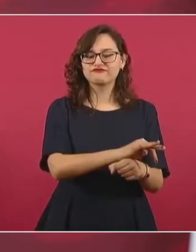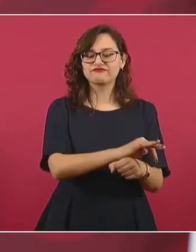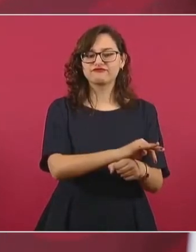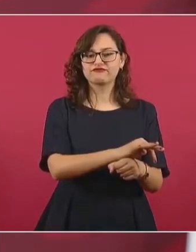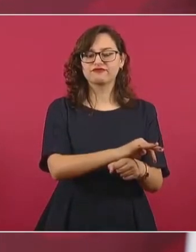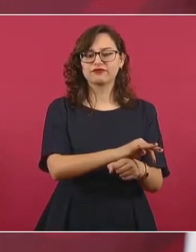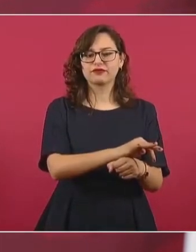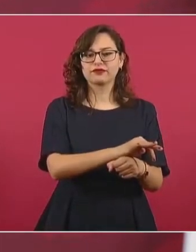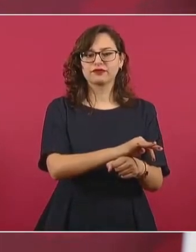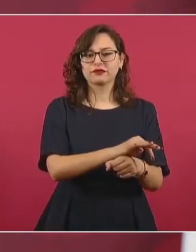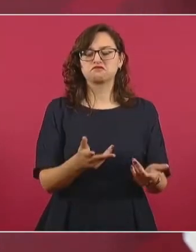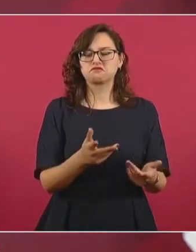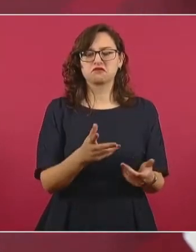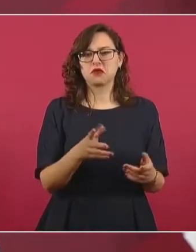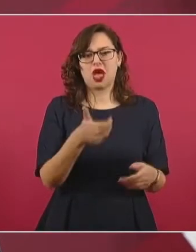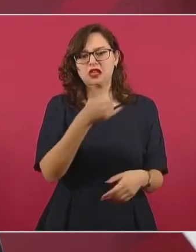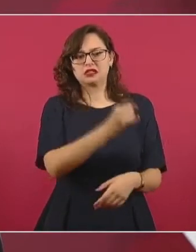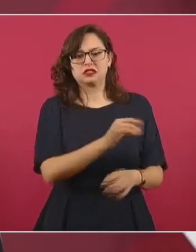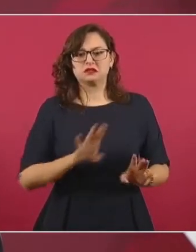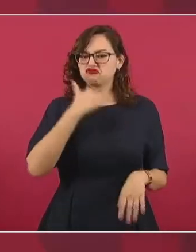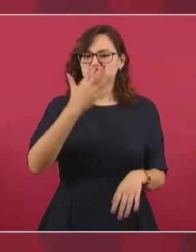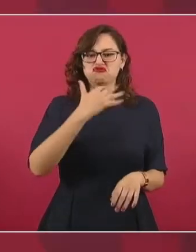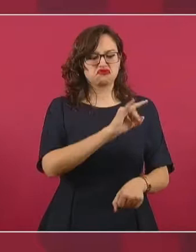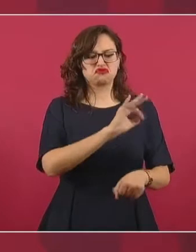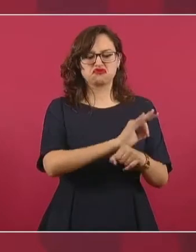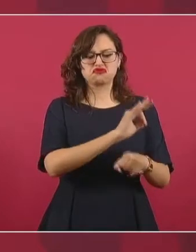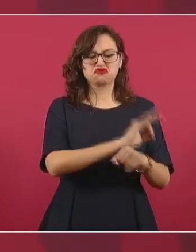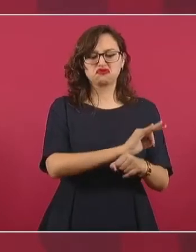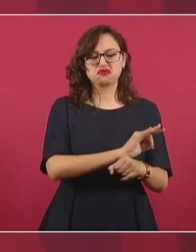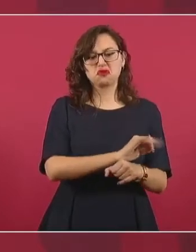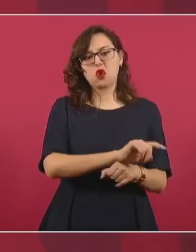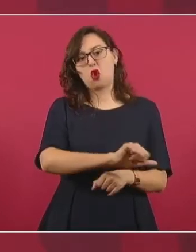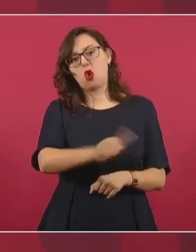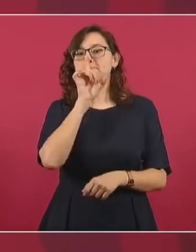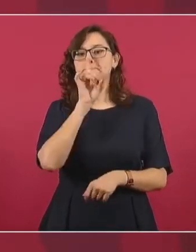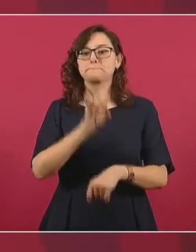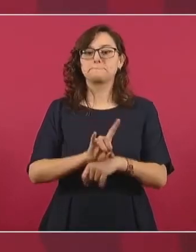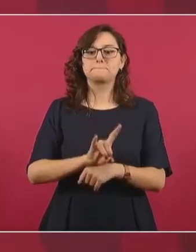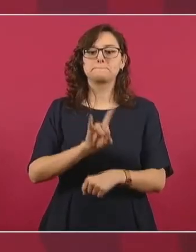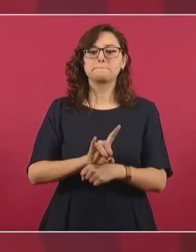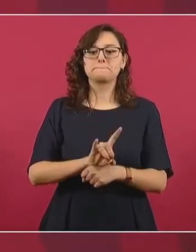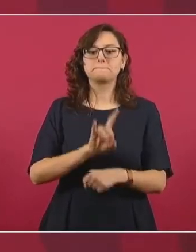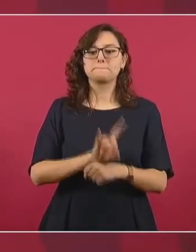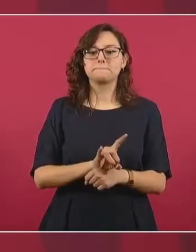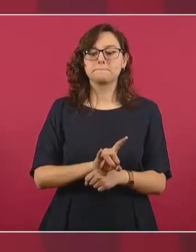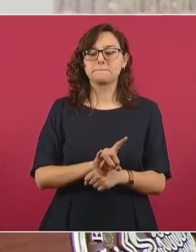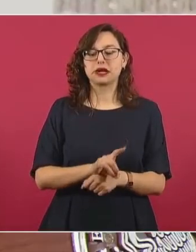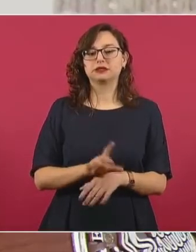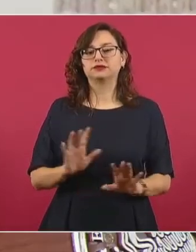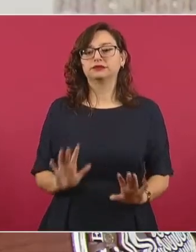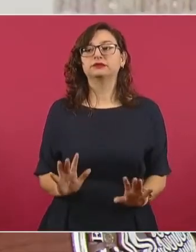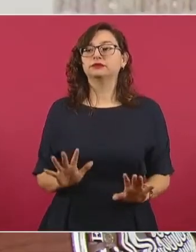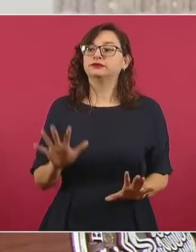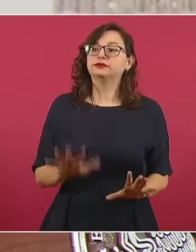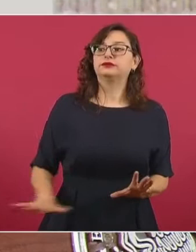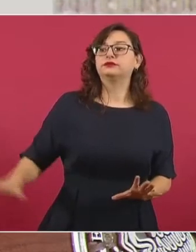manera abierta o simulando de que se defendía al pueblo o a